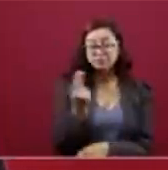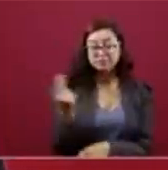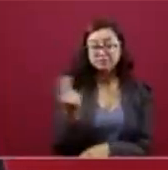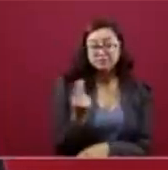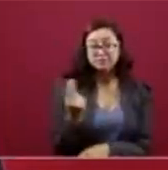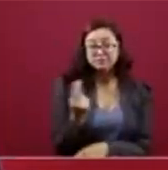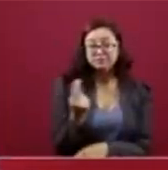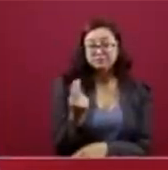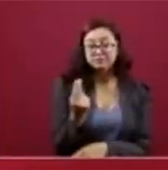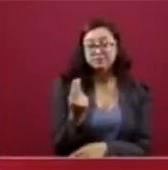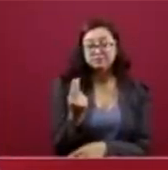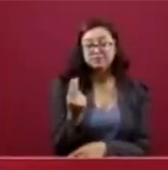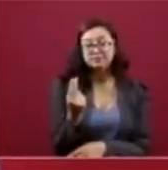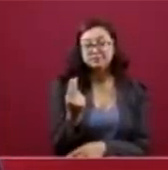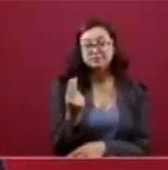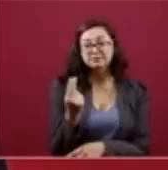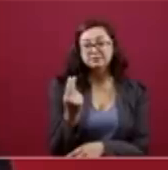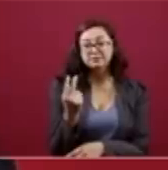hasta